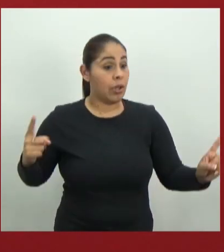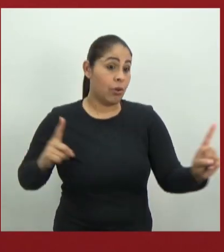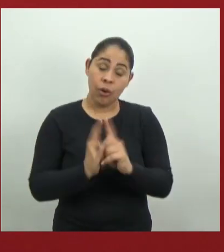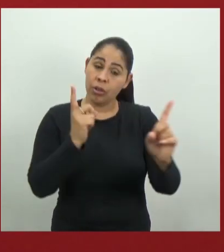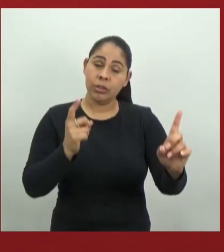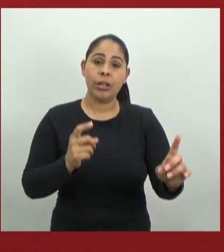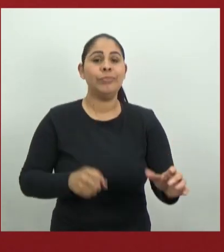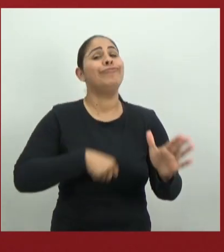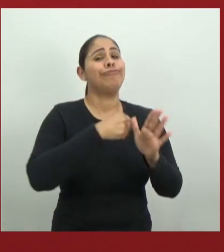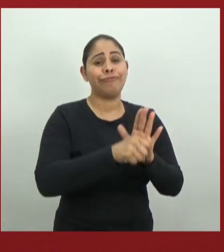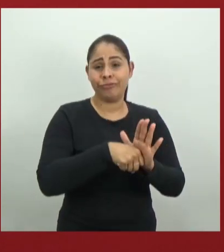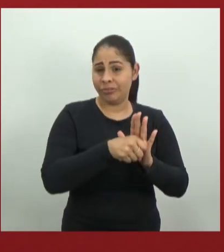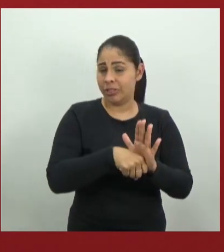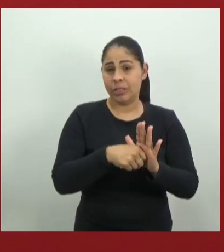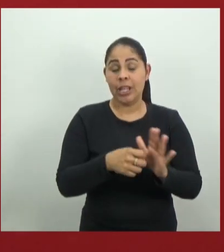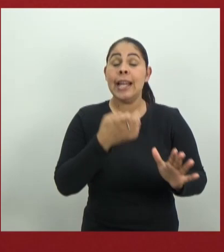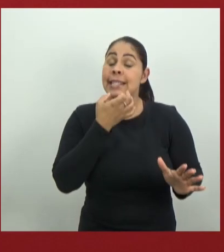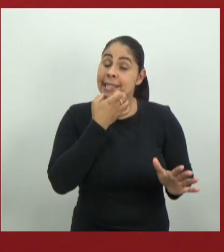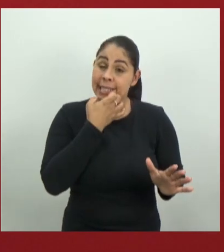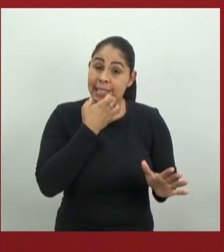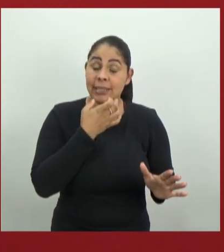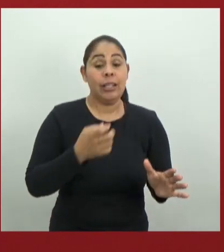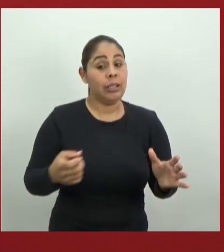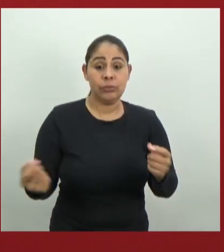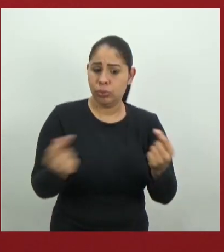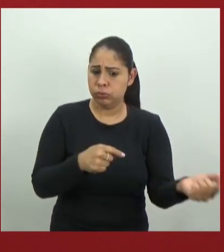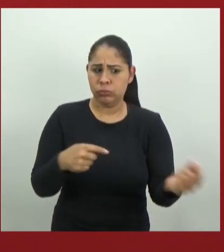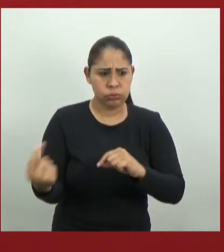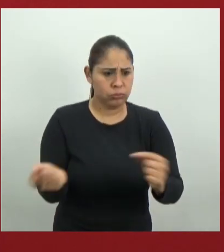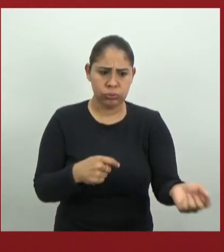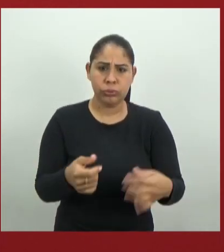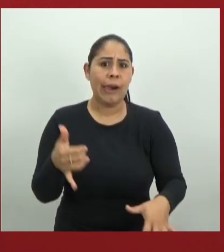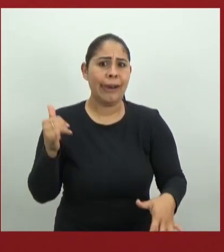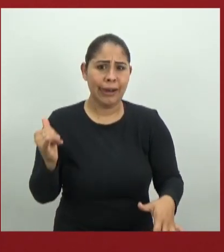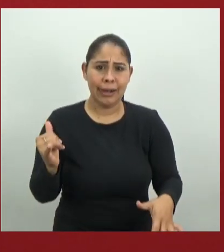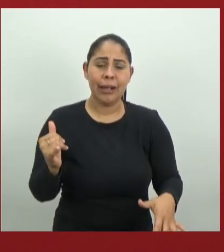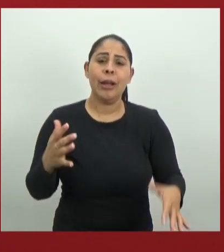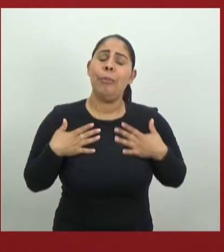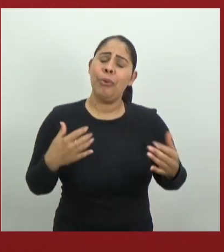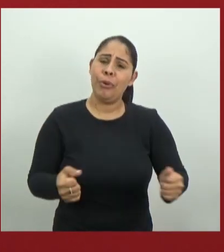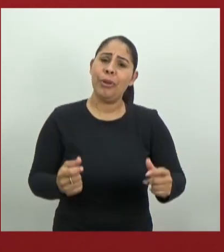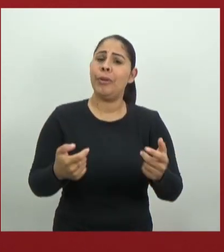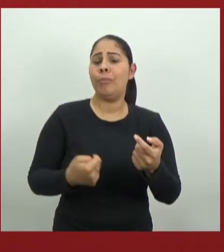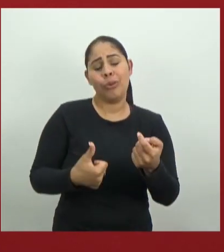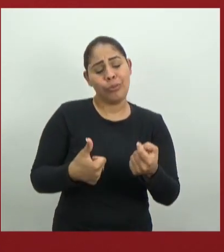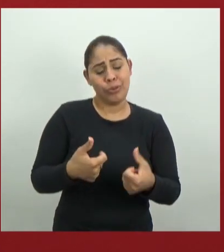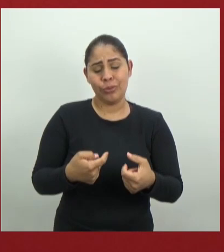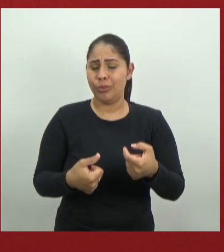mucha discusión, hay poco poder. Os voy a decir honestamente una cosa con la mano al corazón.